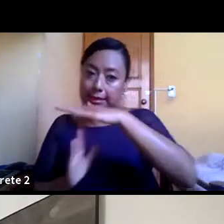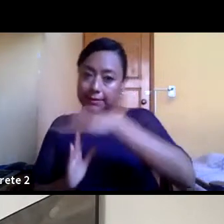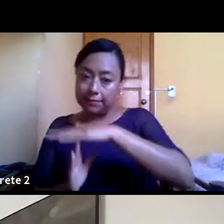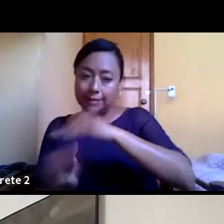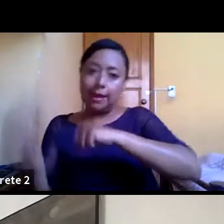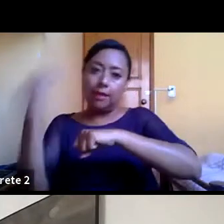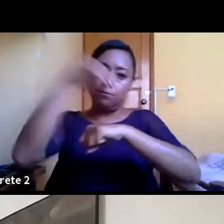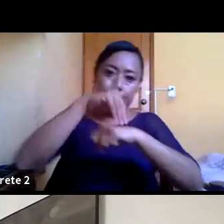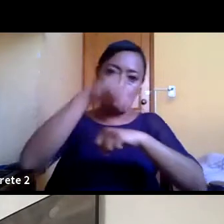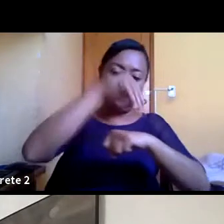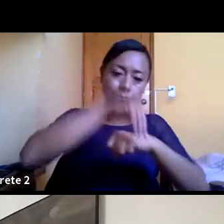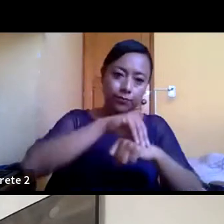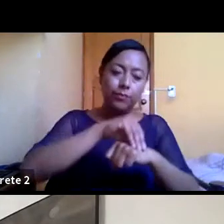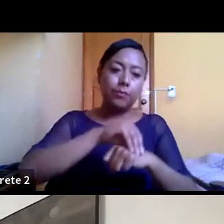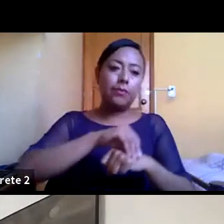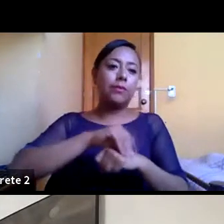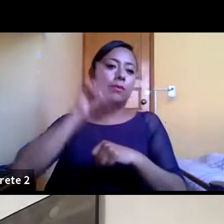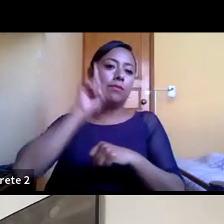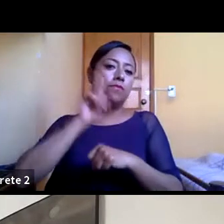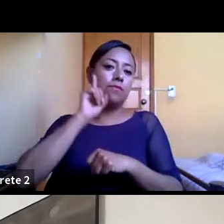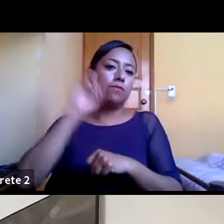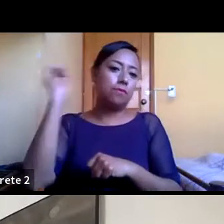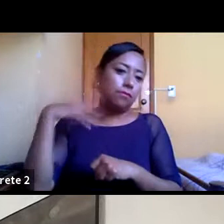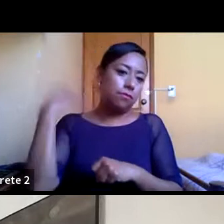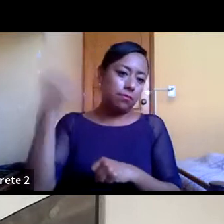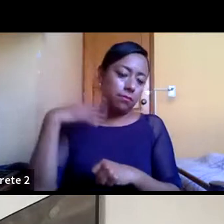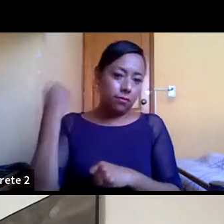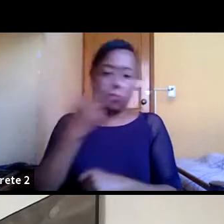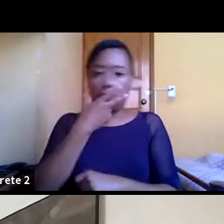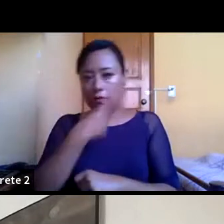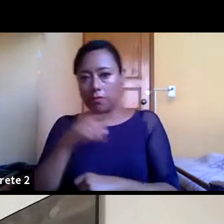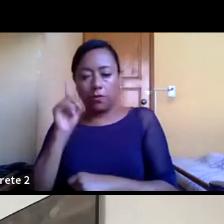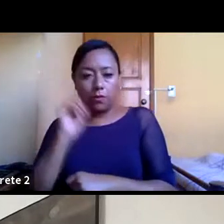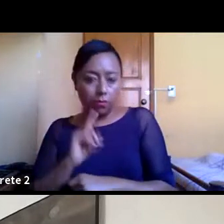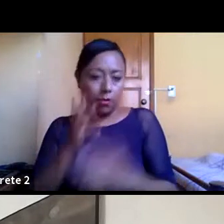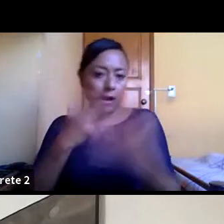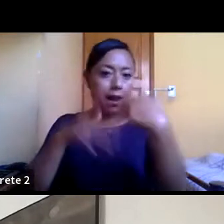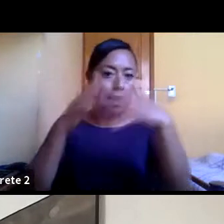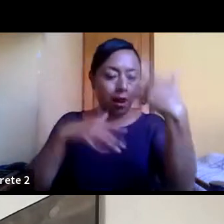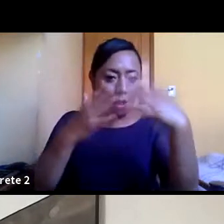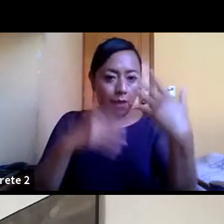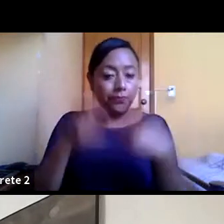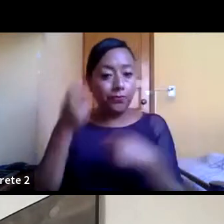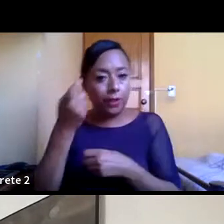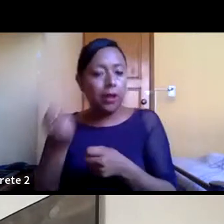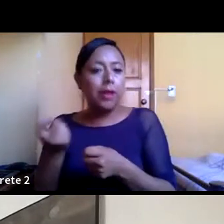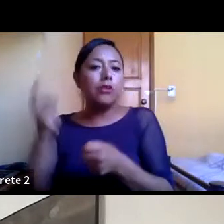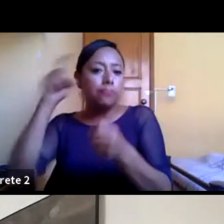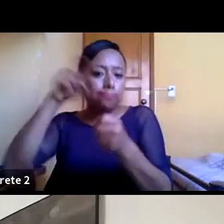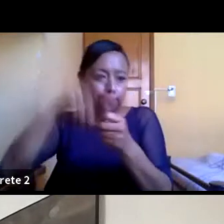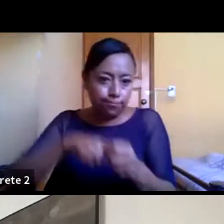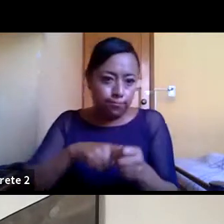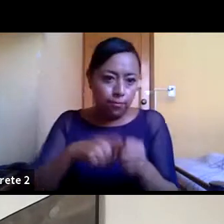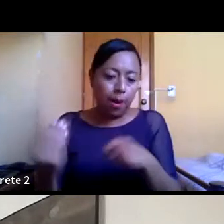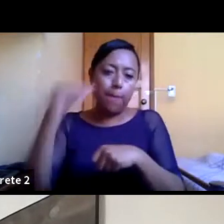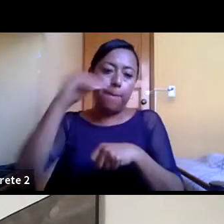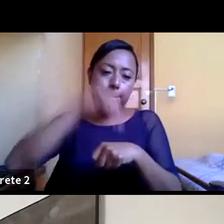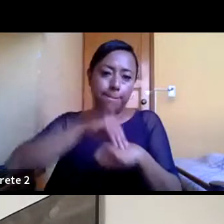nuestras ponentes, nuestros ponentes incorporaran esta perspectiva en